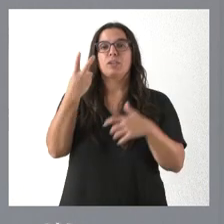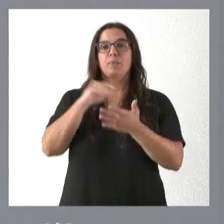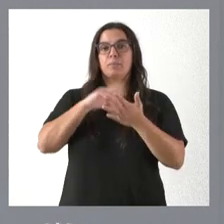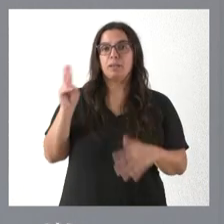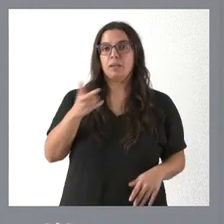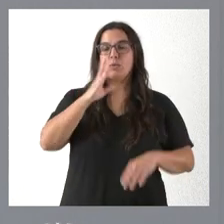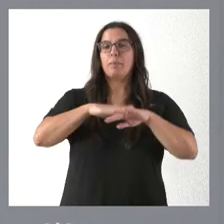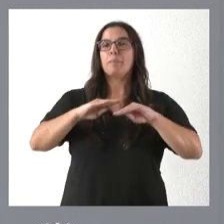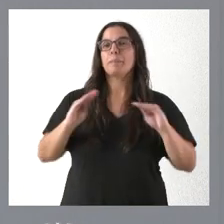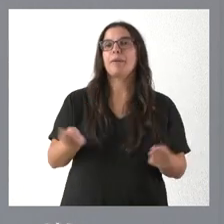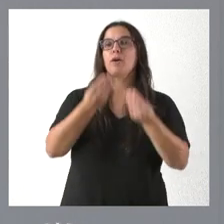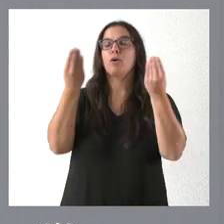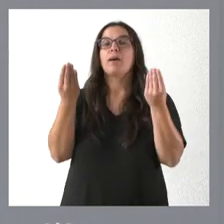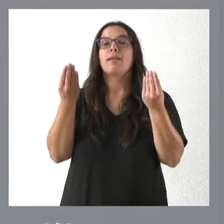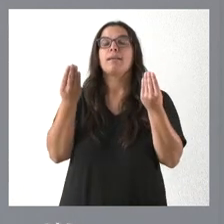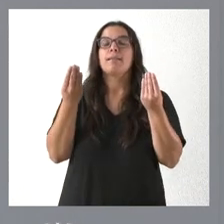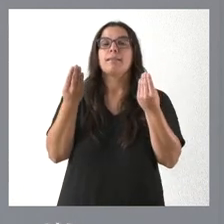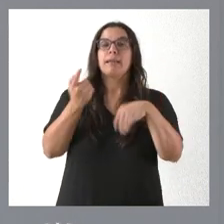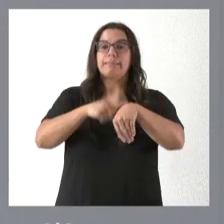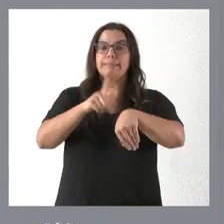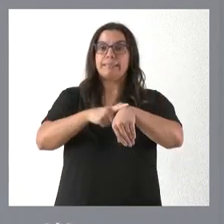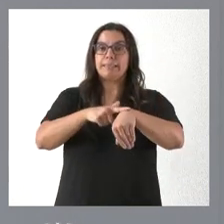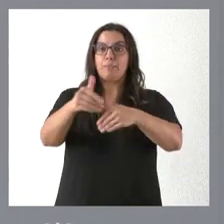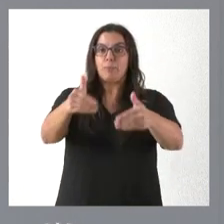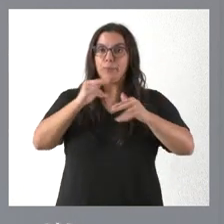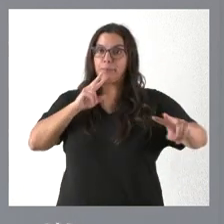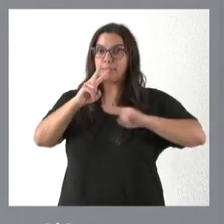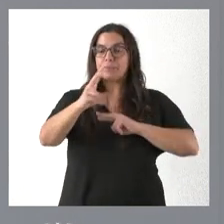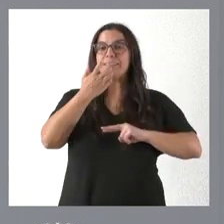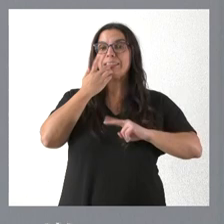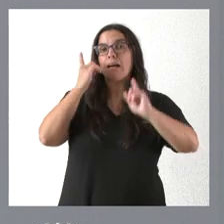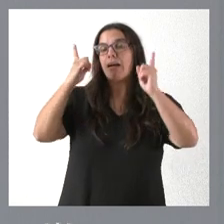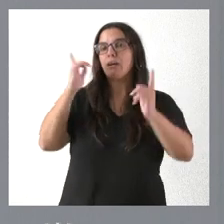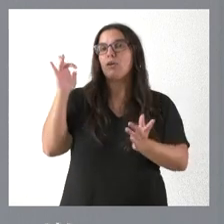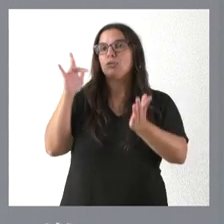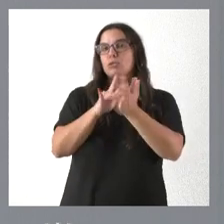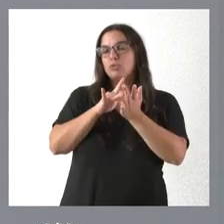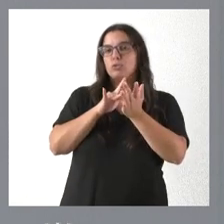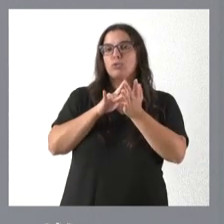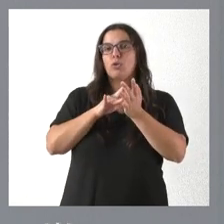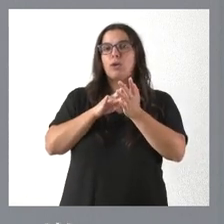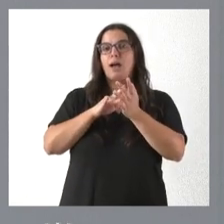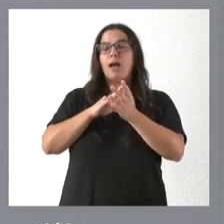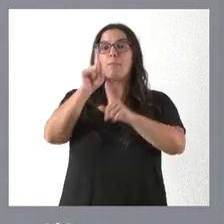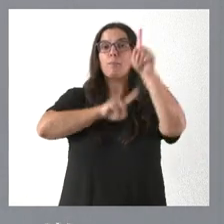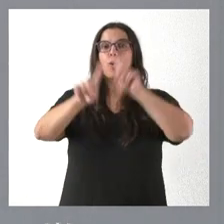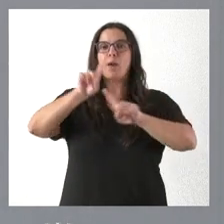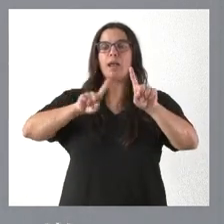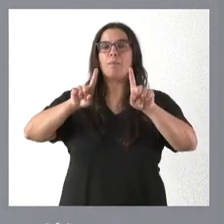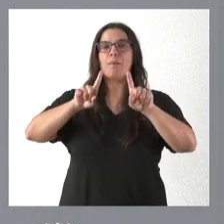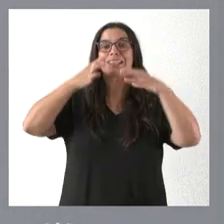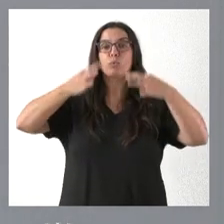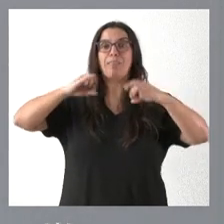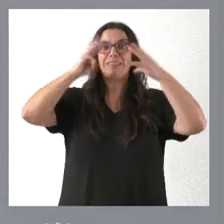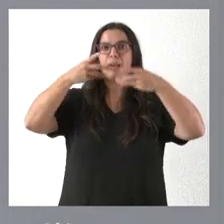euros para mejorar el tiempo de respuesta en caso de un incidente de ciberseguridad a través de la